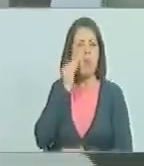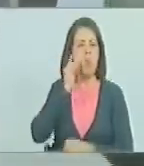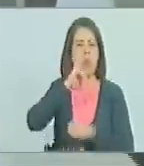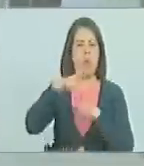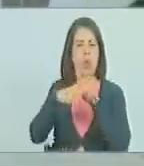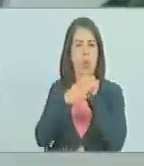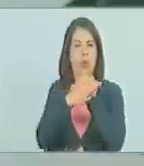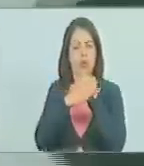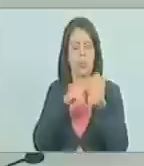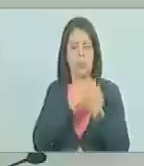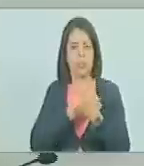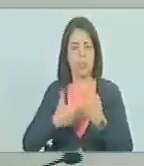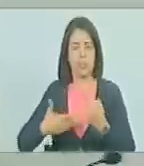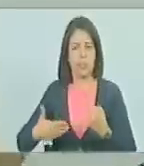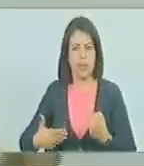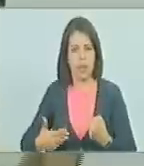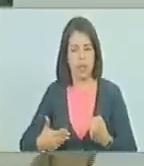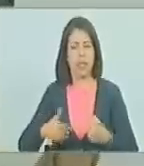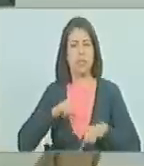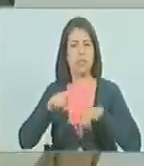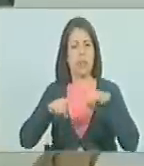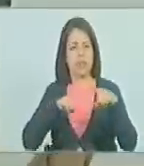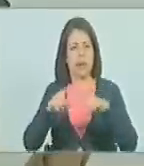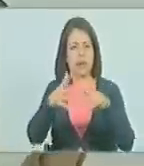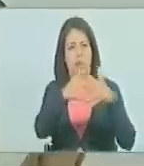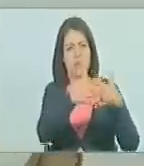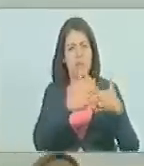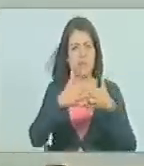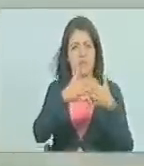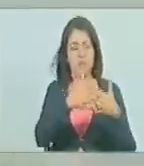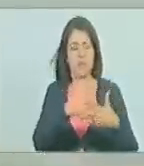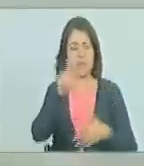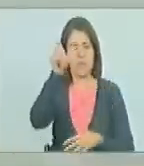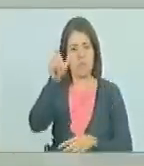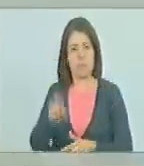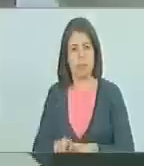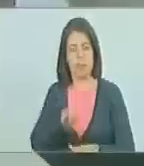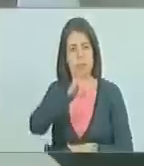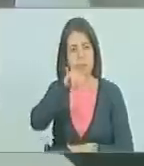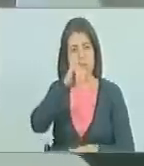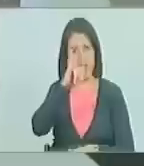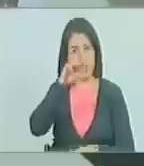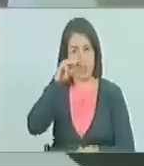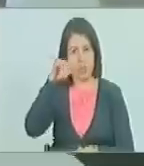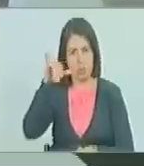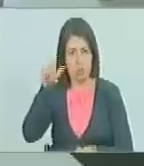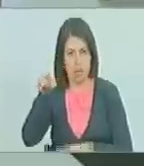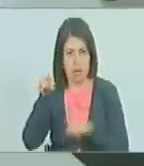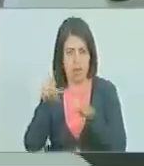ser presidente de Venezuela por mandato de los gringos? No iba a ser Juan Guaidó, iba a ser este señor, James Story.